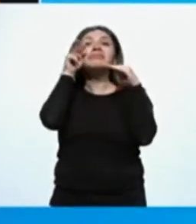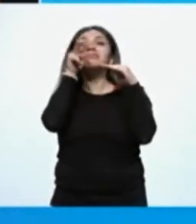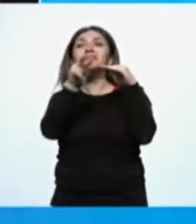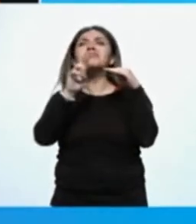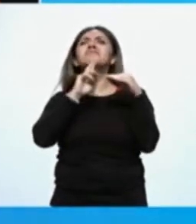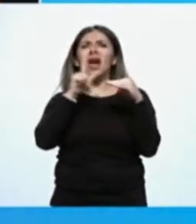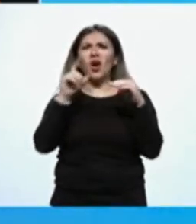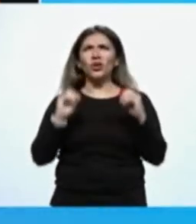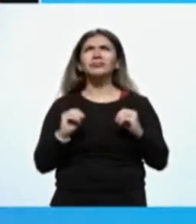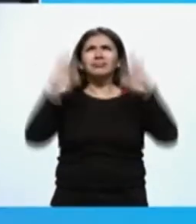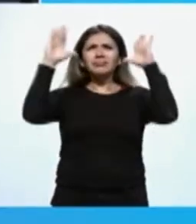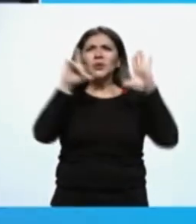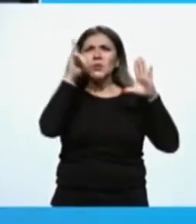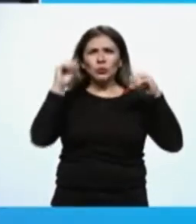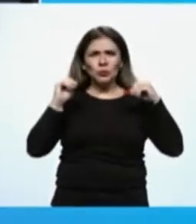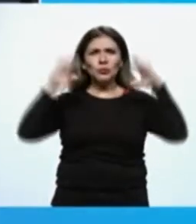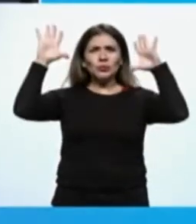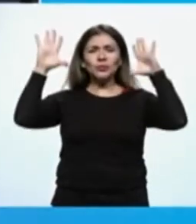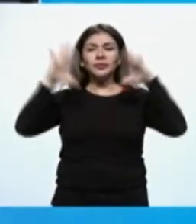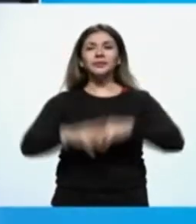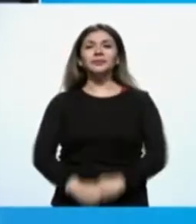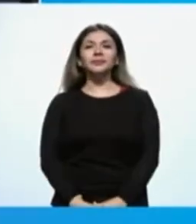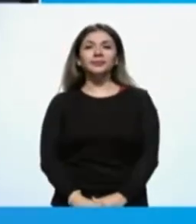Mejor voy a prender la luz.